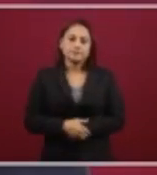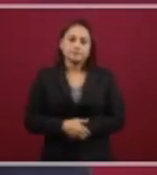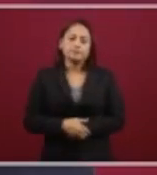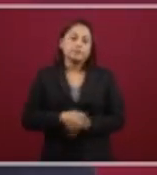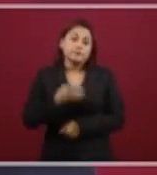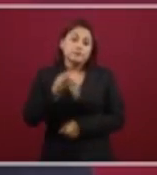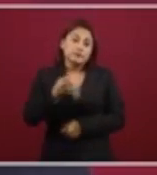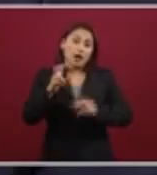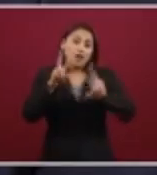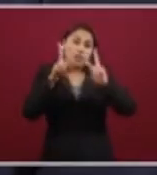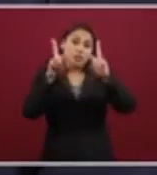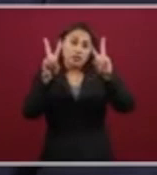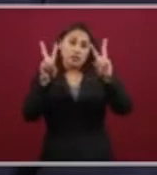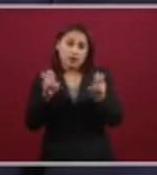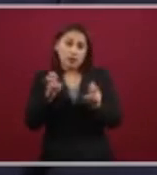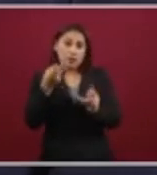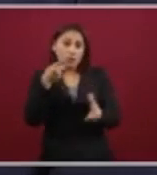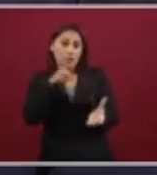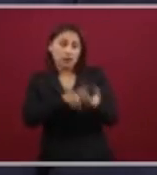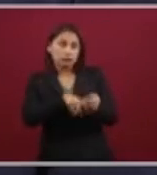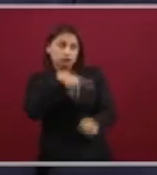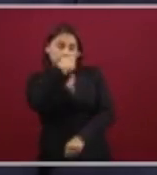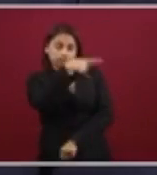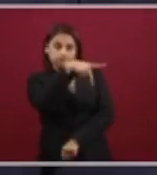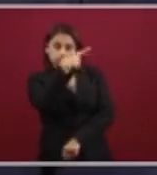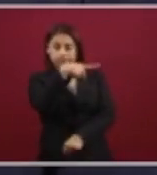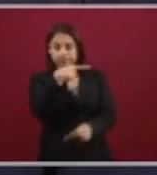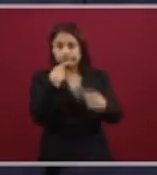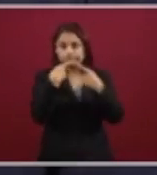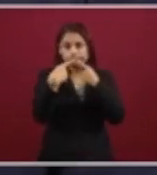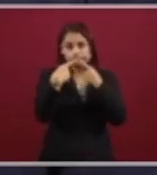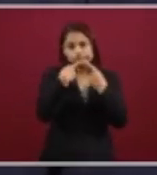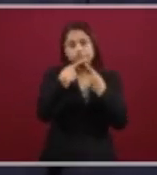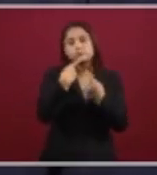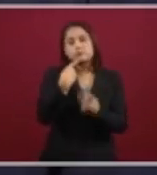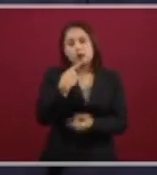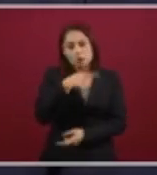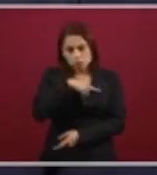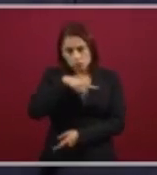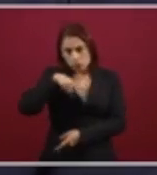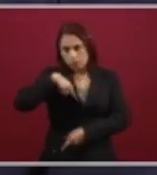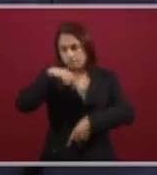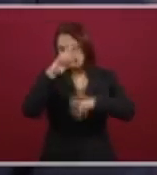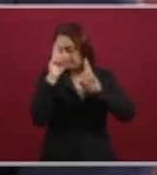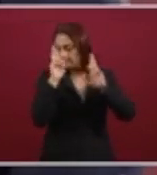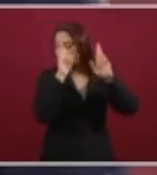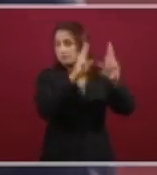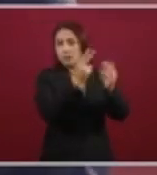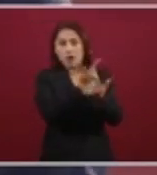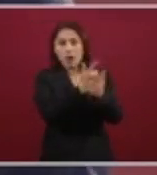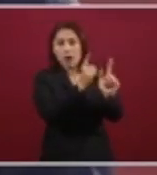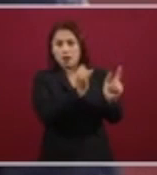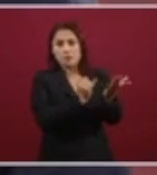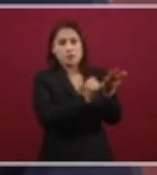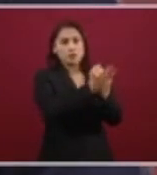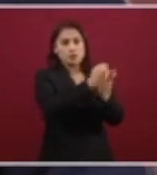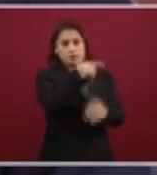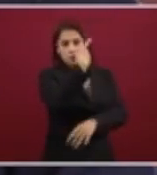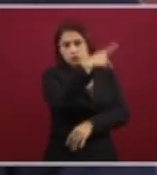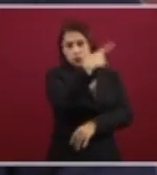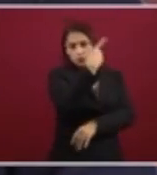interno y somos respetuosos de las decisiones que toman en otros